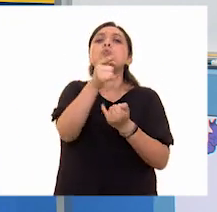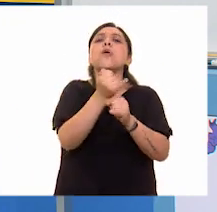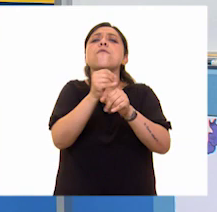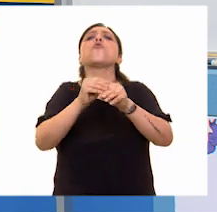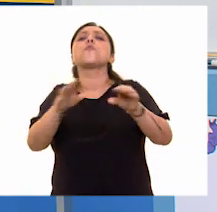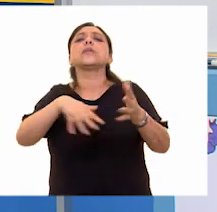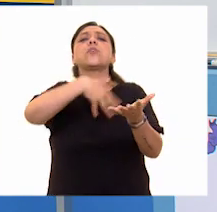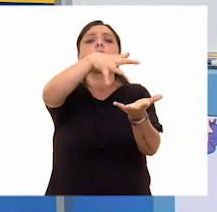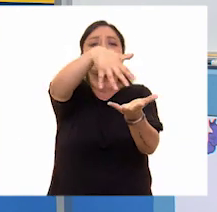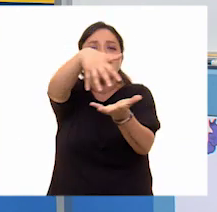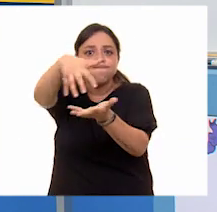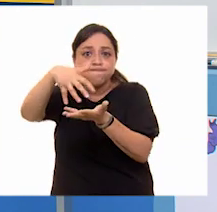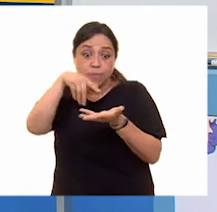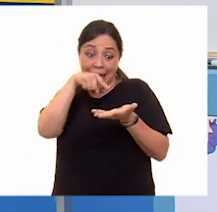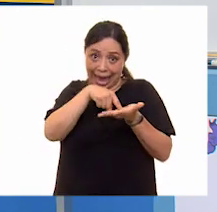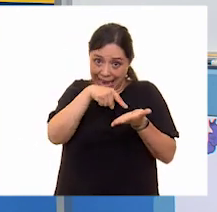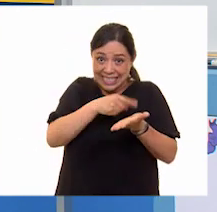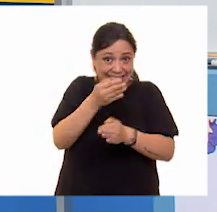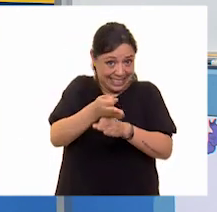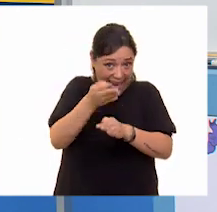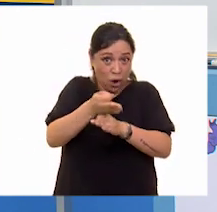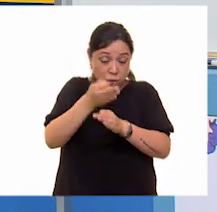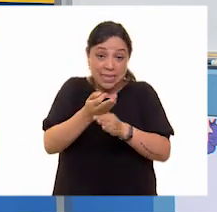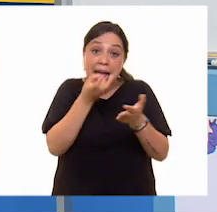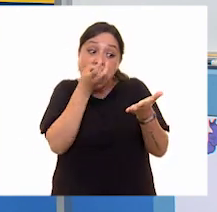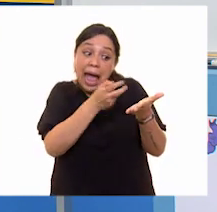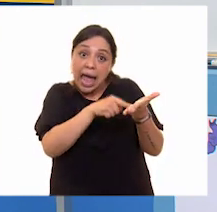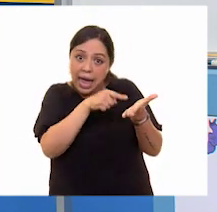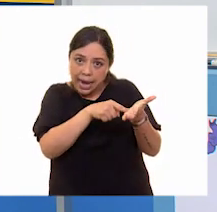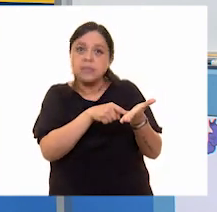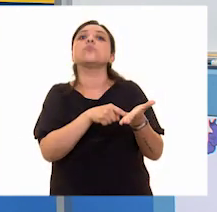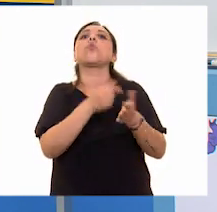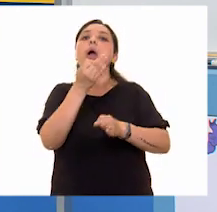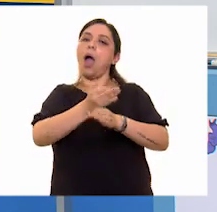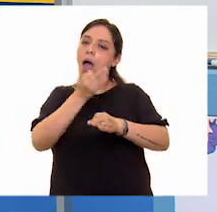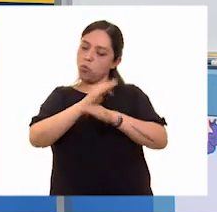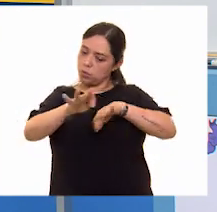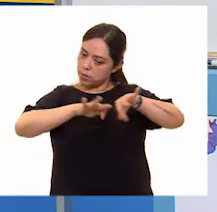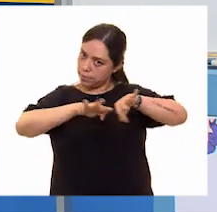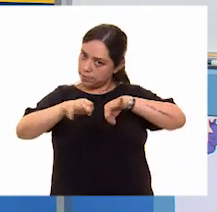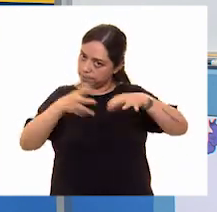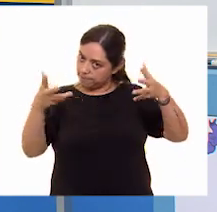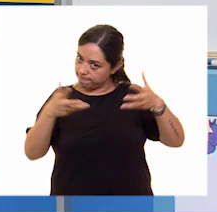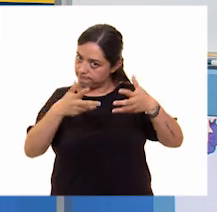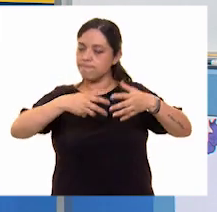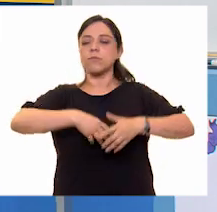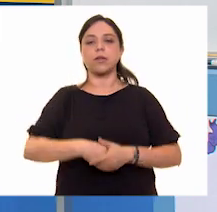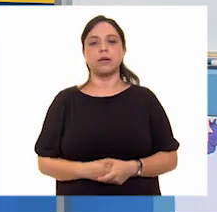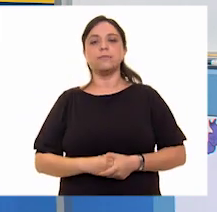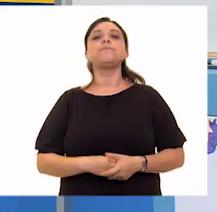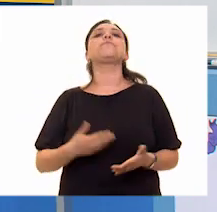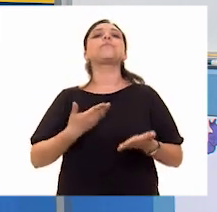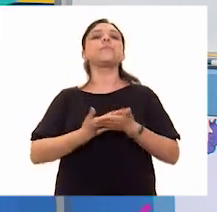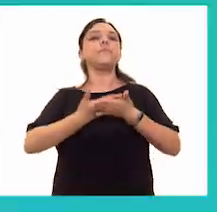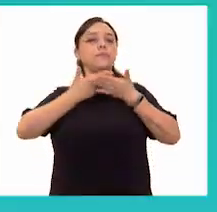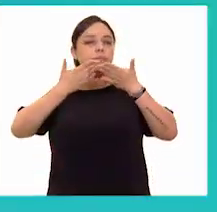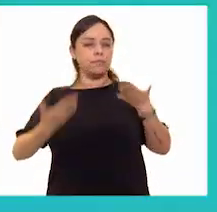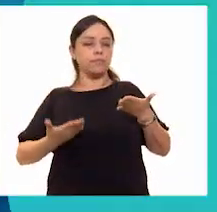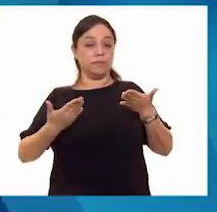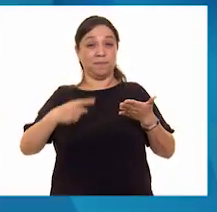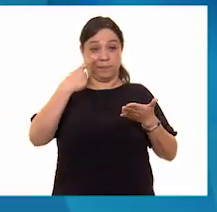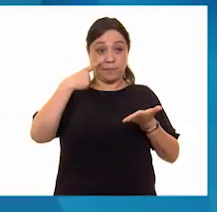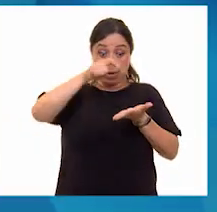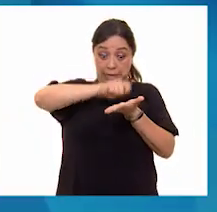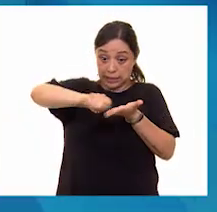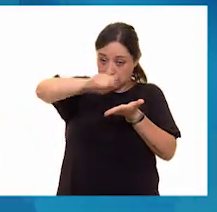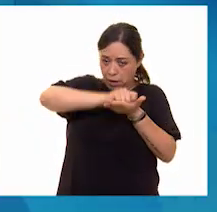mano, porque con eso es con lo que vamos a trabajar. Ahora, para darle estructura a nuestro